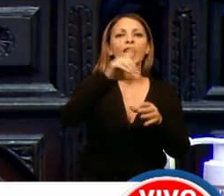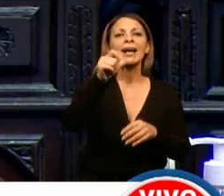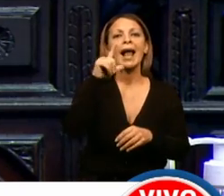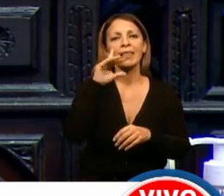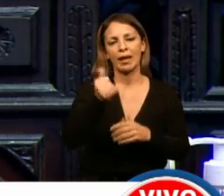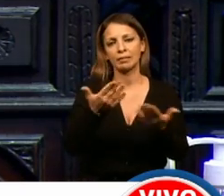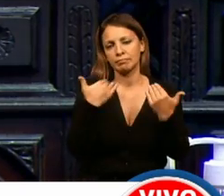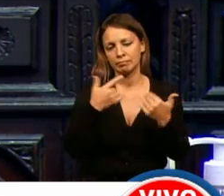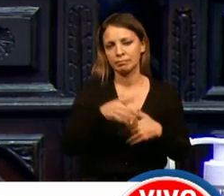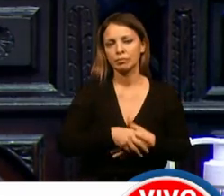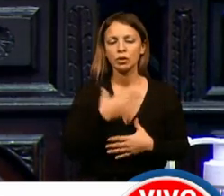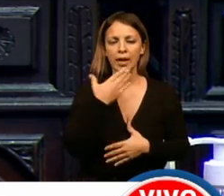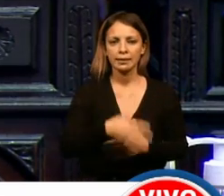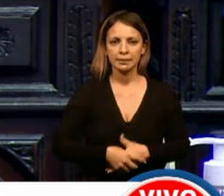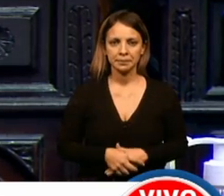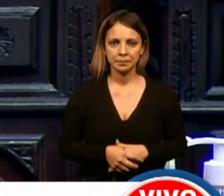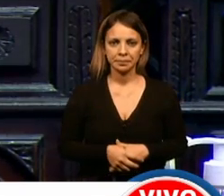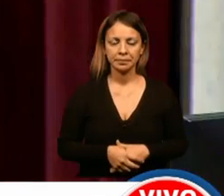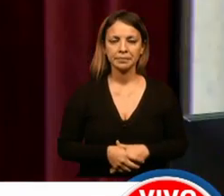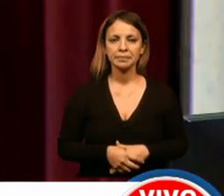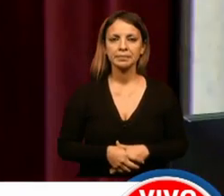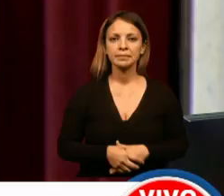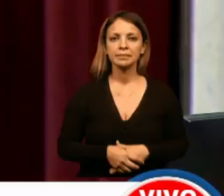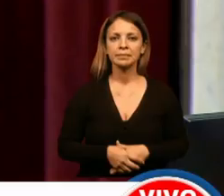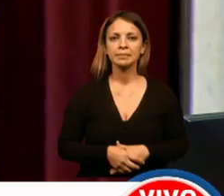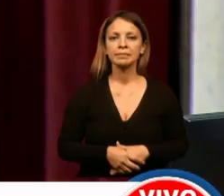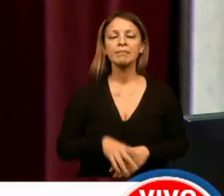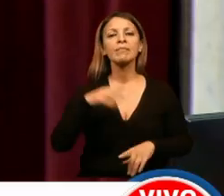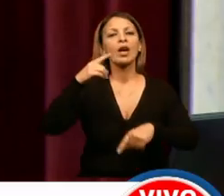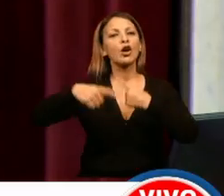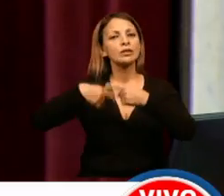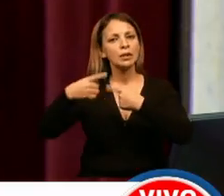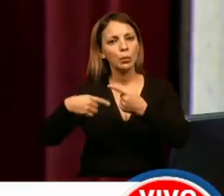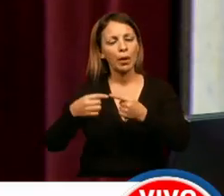presidente muchas gracias diputado continúa